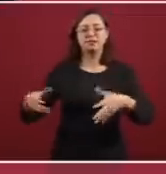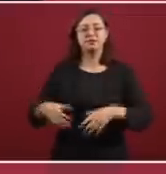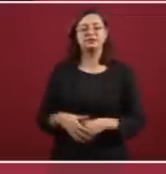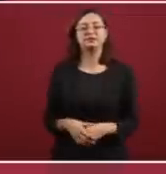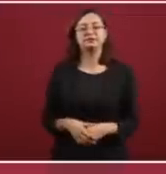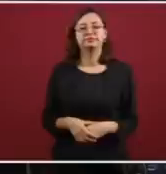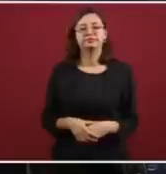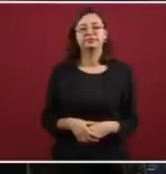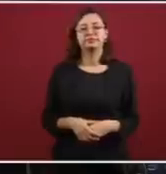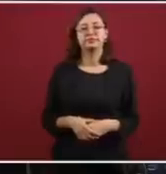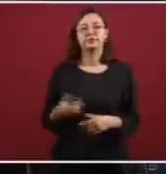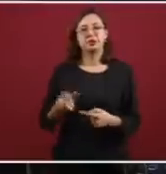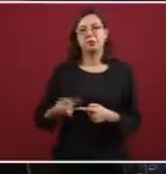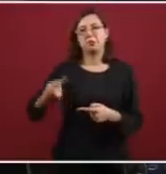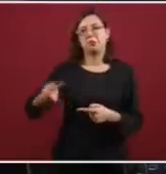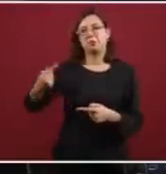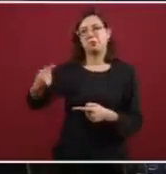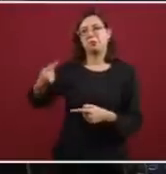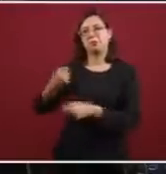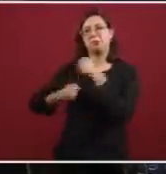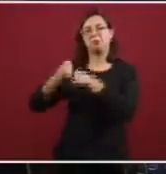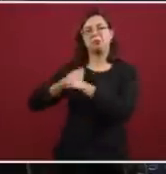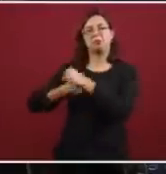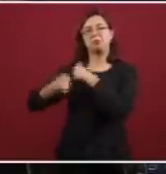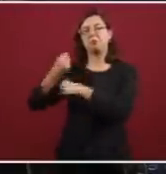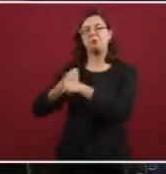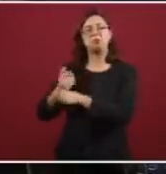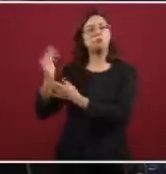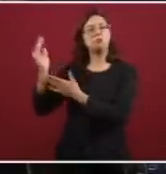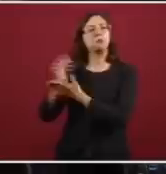con relación a lo que había sucedido en años anteriores.